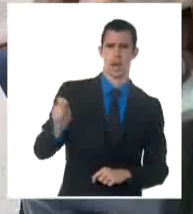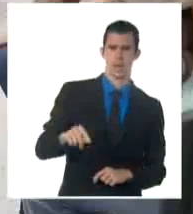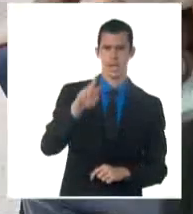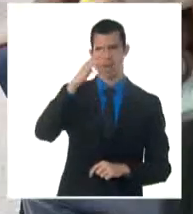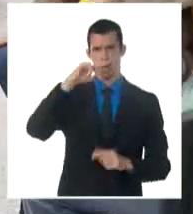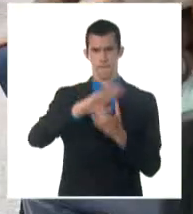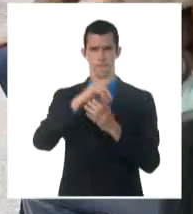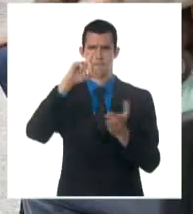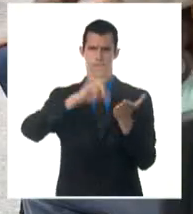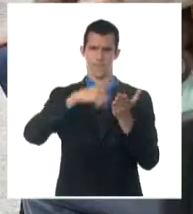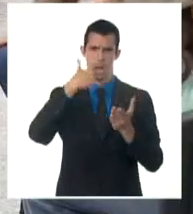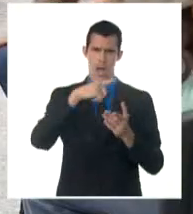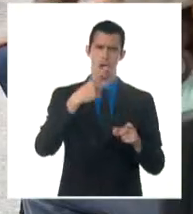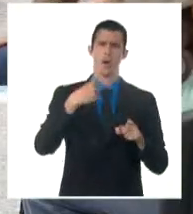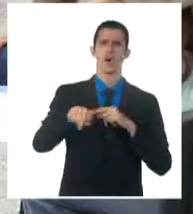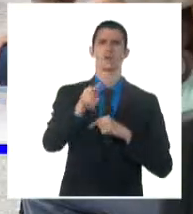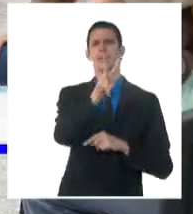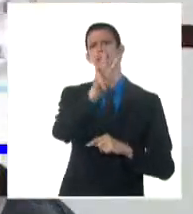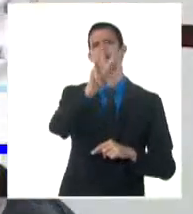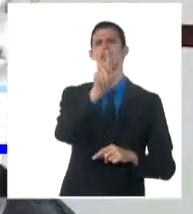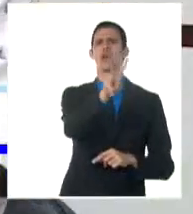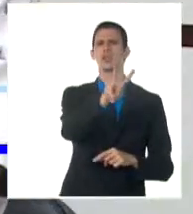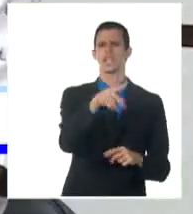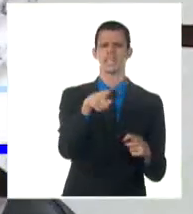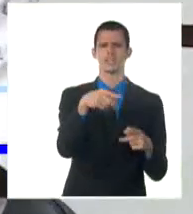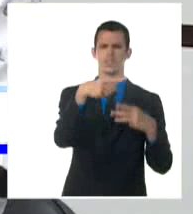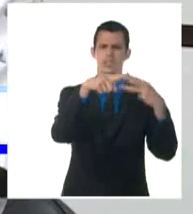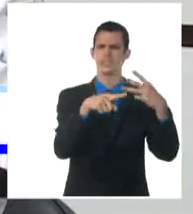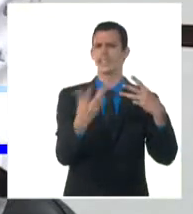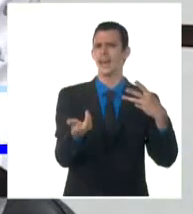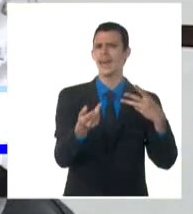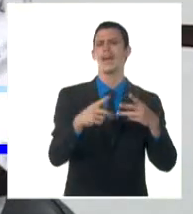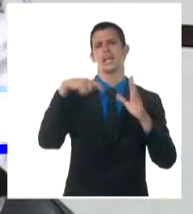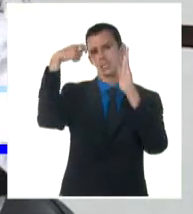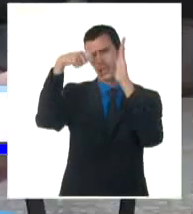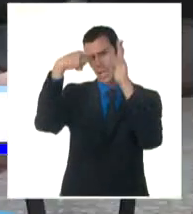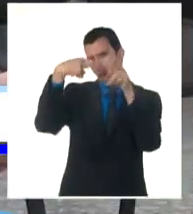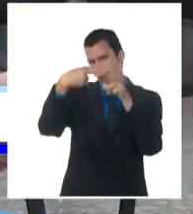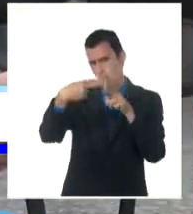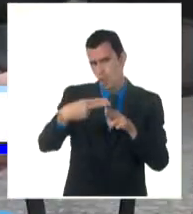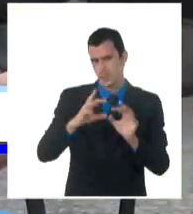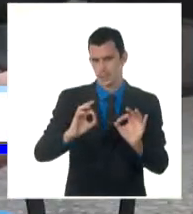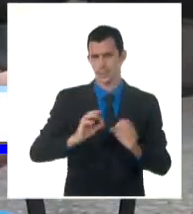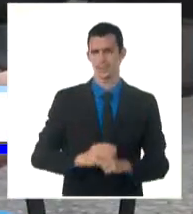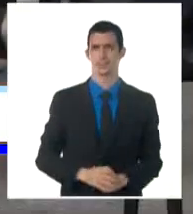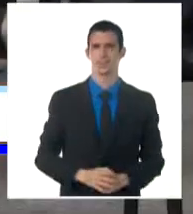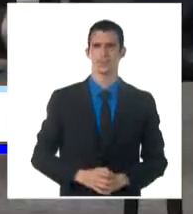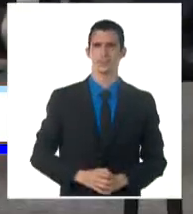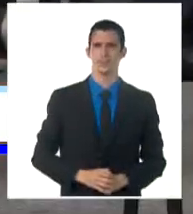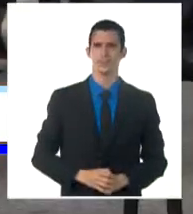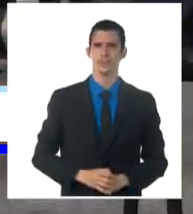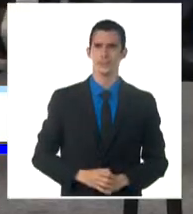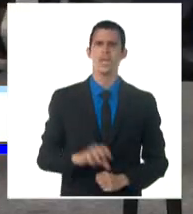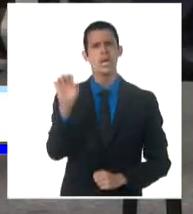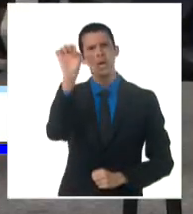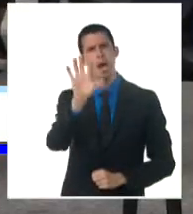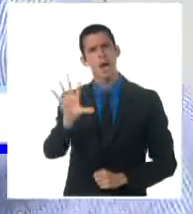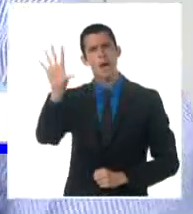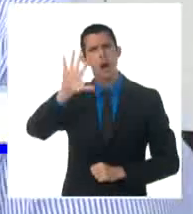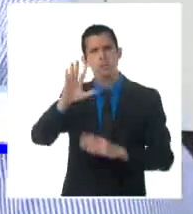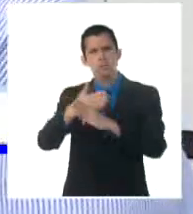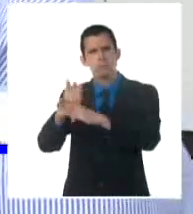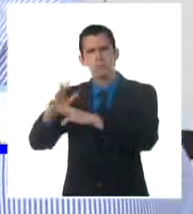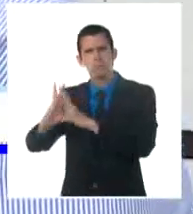12. Un puente que une las culturas del viejo continente y Cuba vuelve a ser el pretexto del Festival de Cine Europeo de La